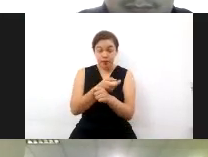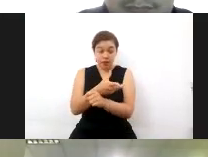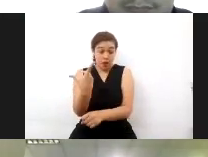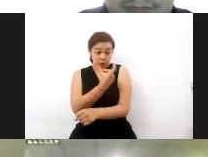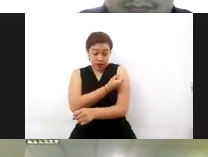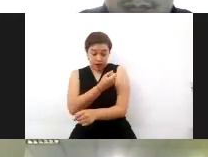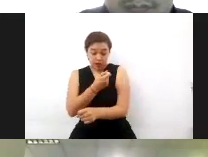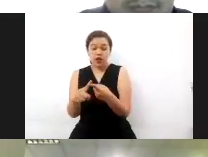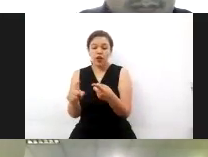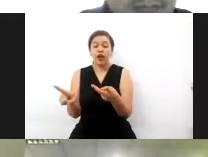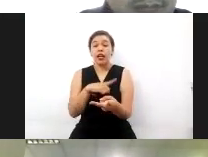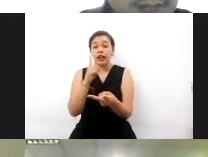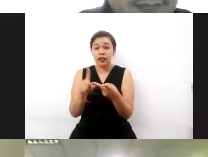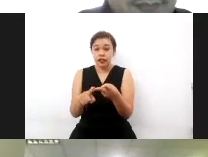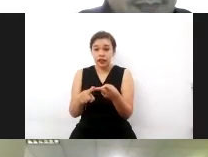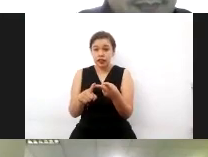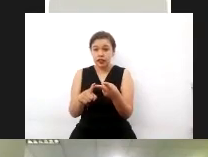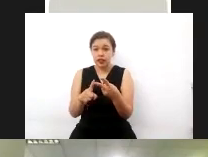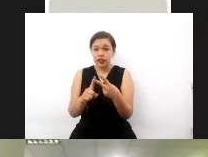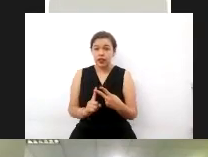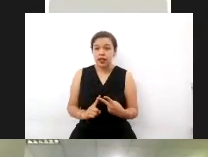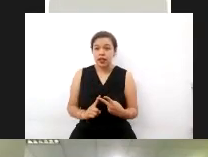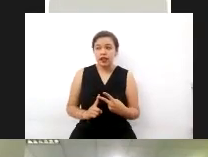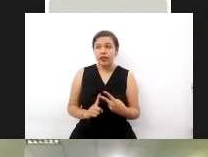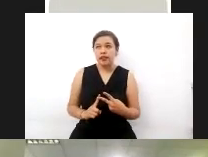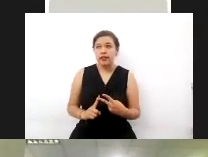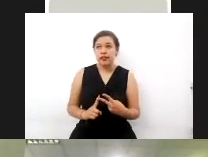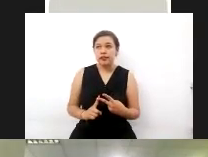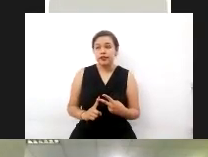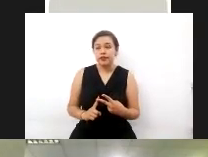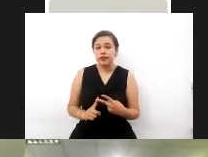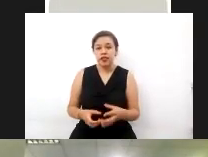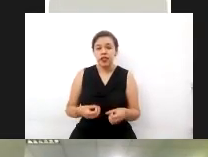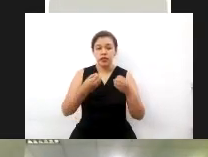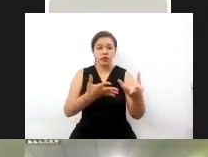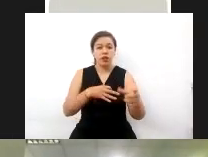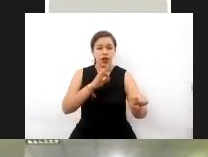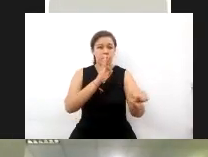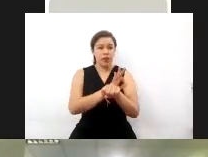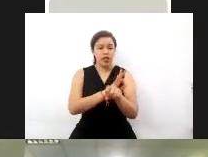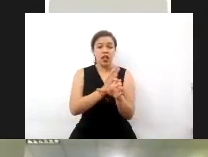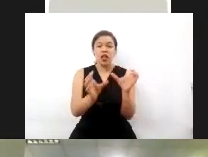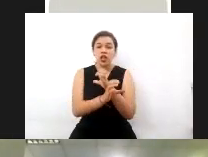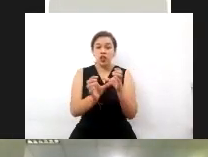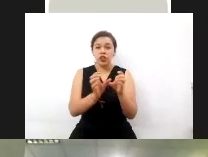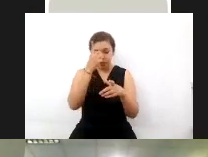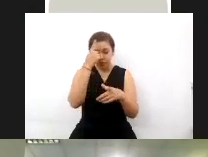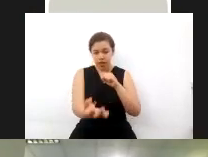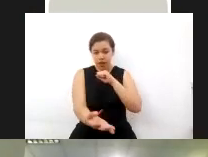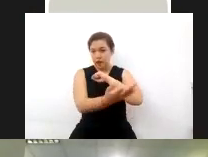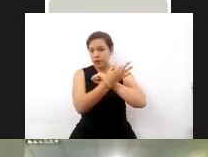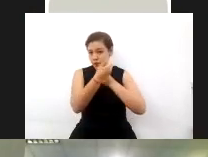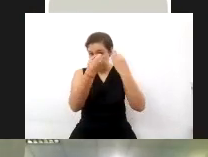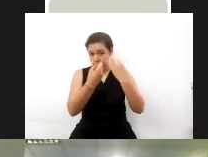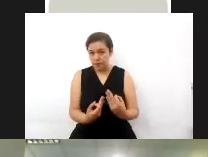que se les dé la protección y el equipo de protección correcto para poder